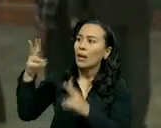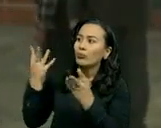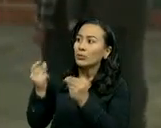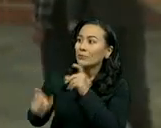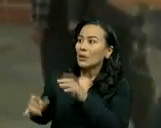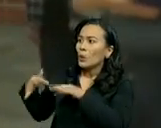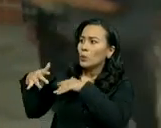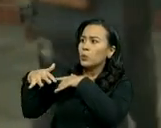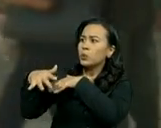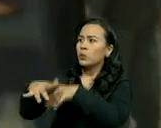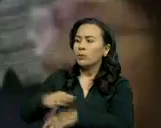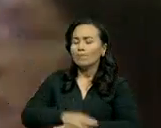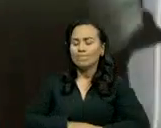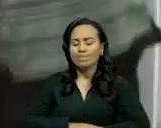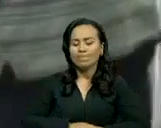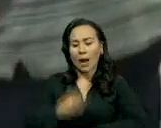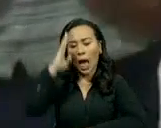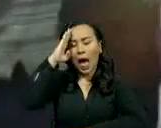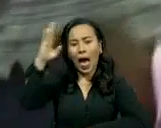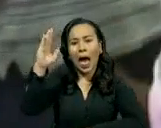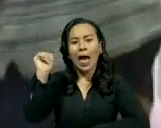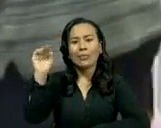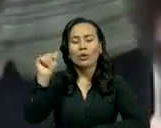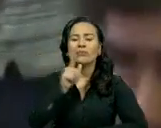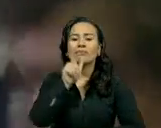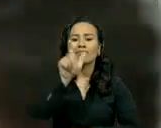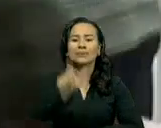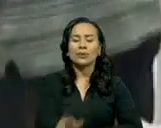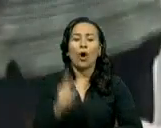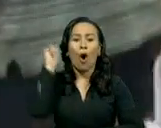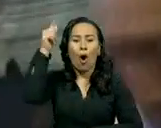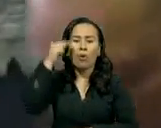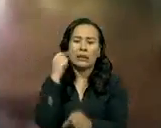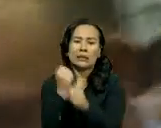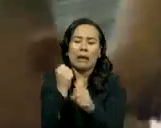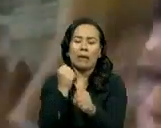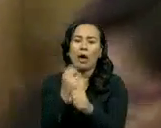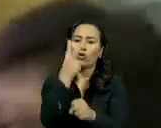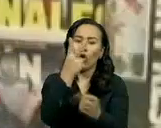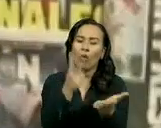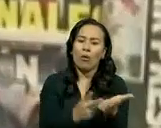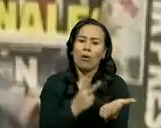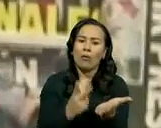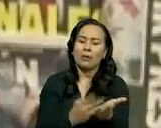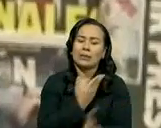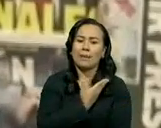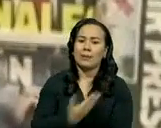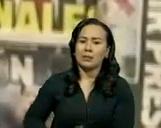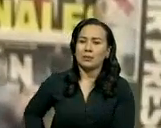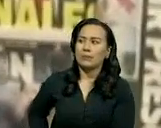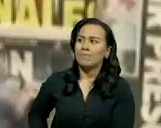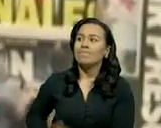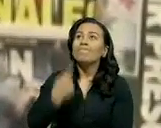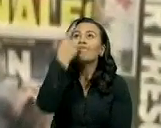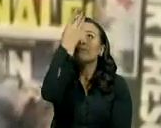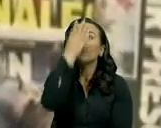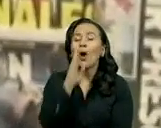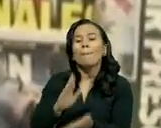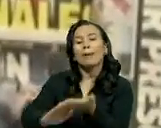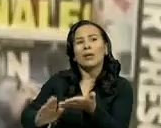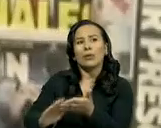Americana para dar un último adiós a quien gobernó Perú por 2 periodos. Que Dios lo